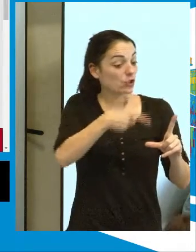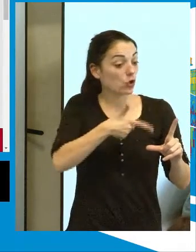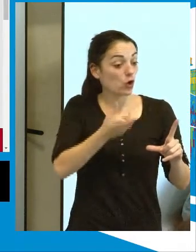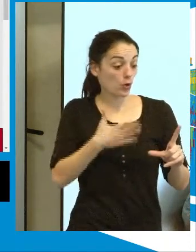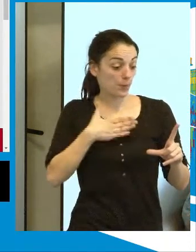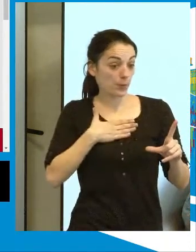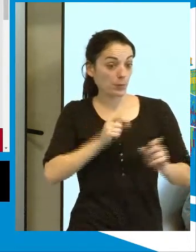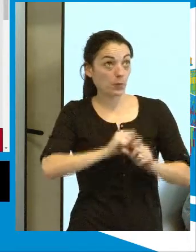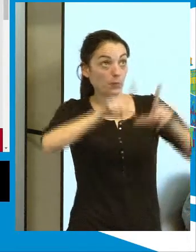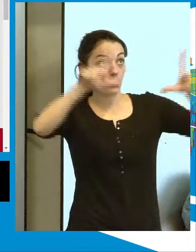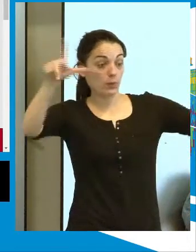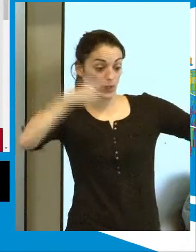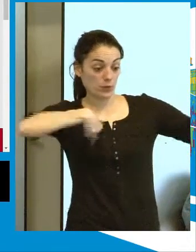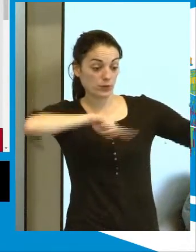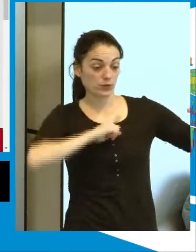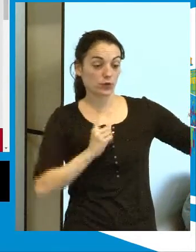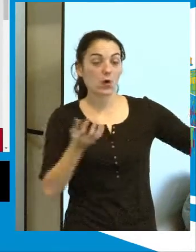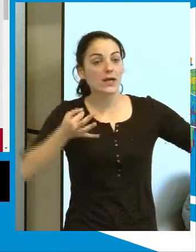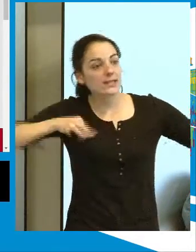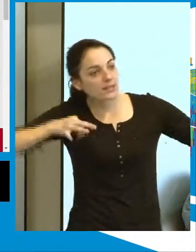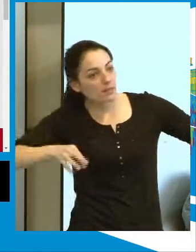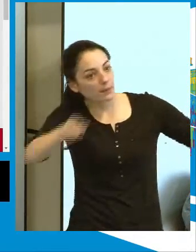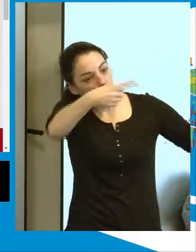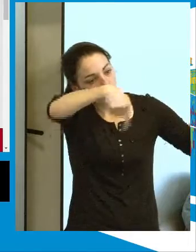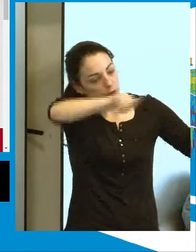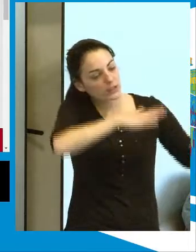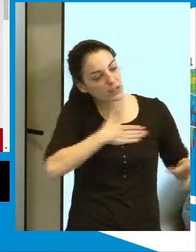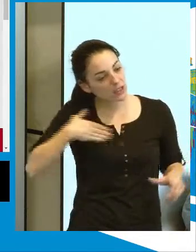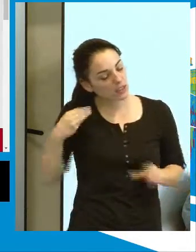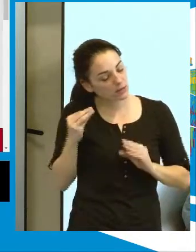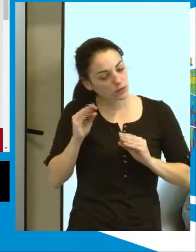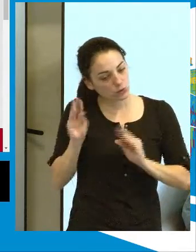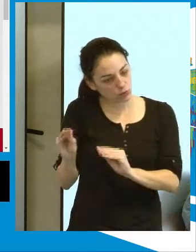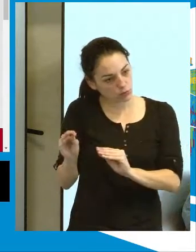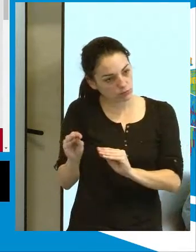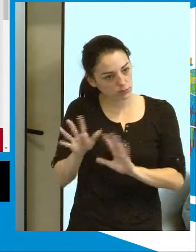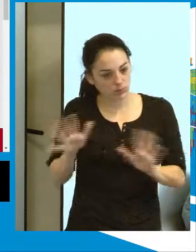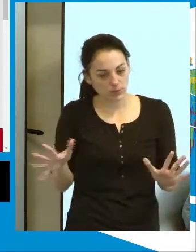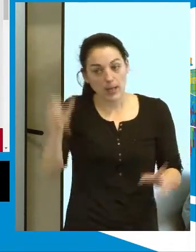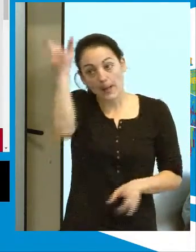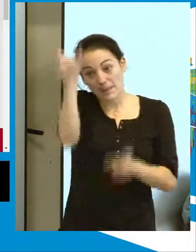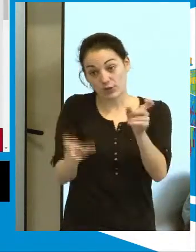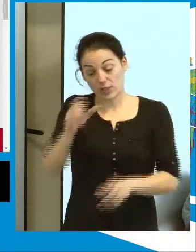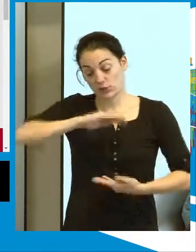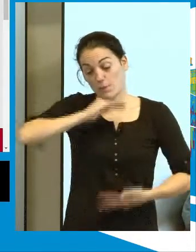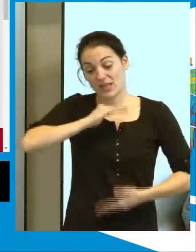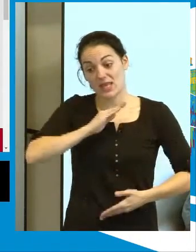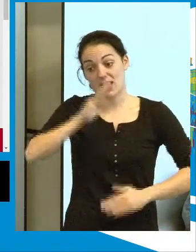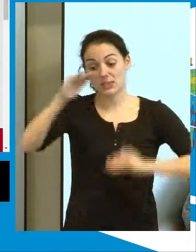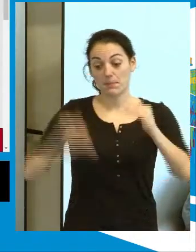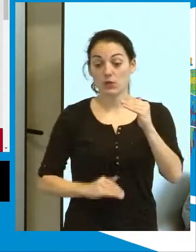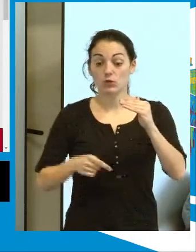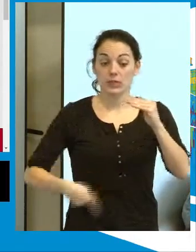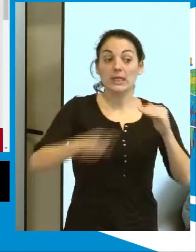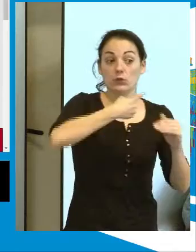más de estructura, es más simple, pero ellos quieren el suyo, ¿no? Han aprendido a navegar con él. Luego hay personas que no son tan competentes y le viene muy bien, el